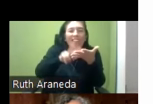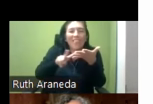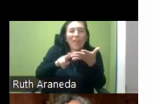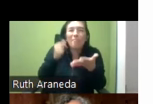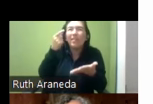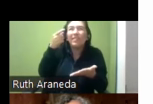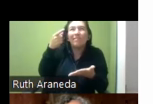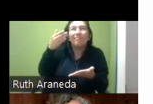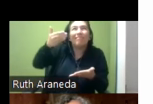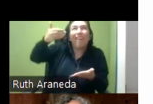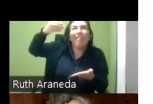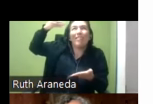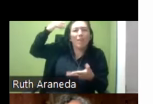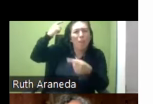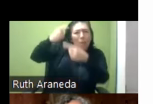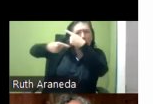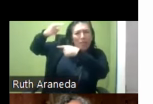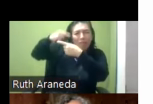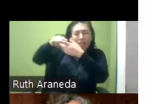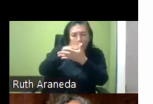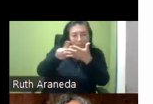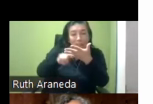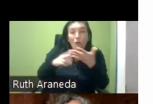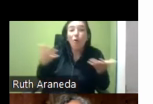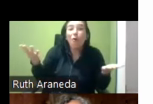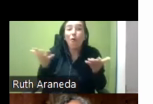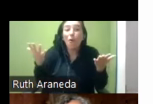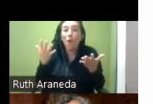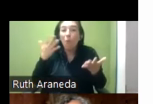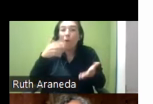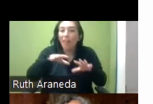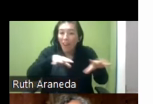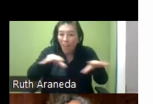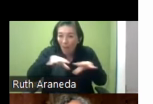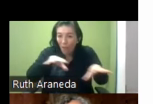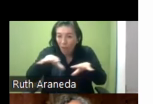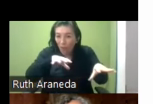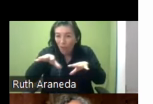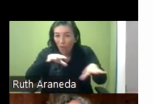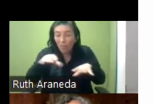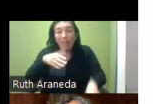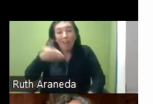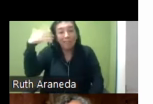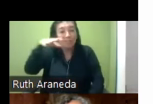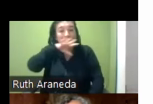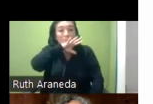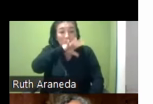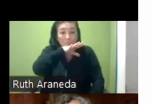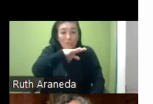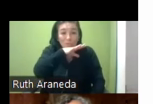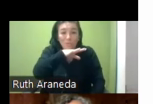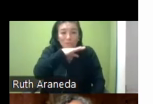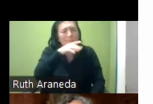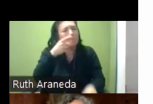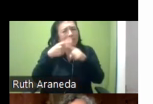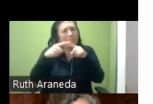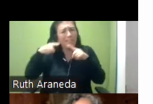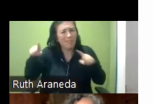leer eh, a través de los restos de los objetos que fueron utilizados por